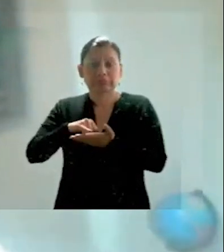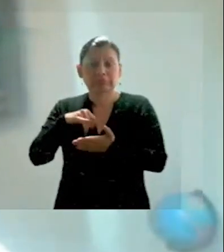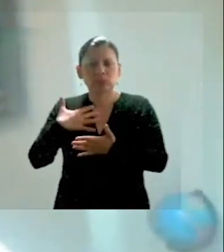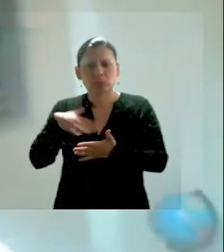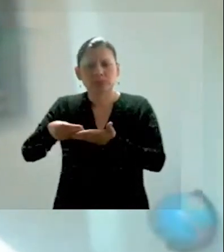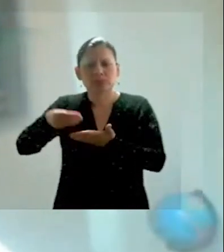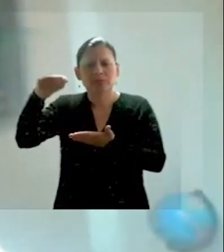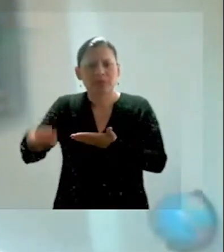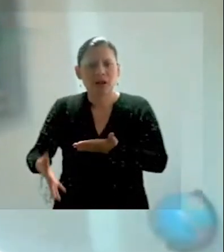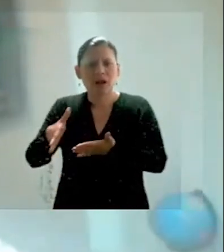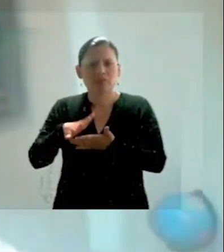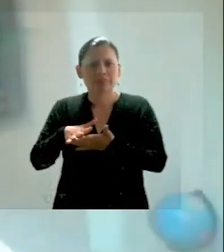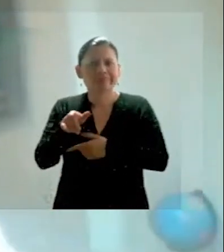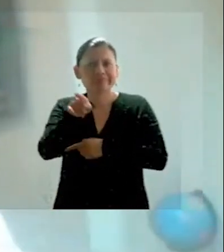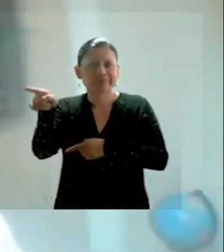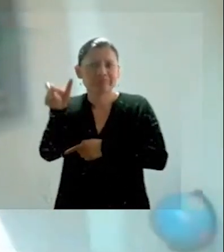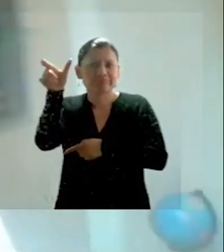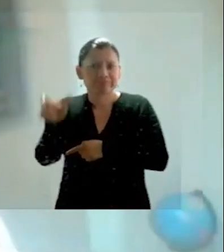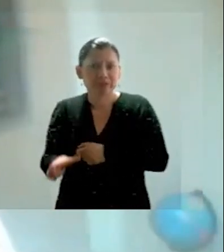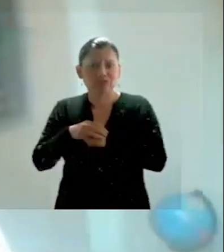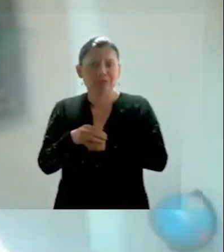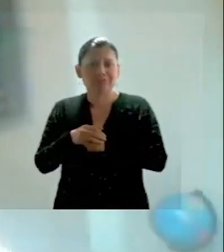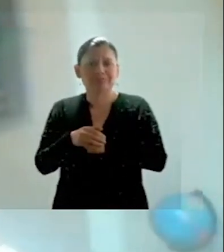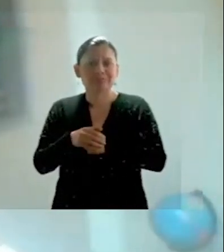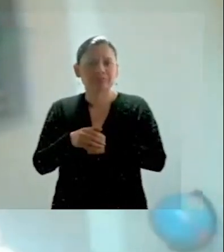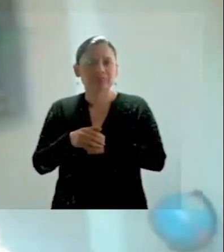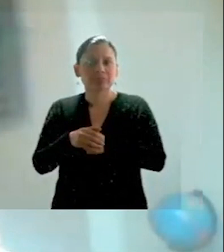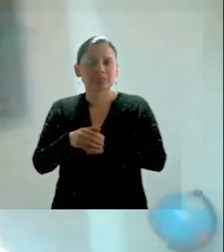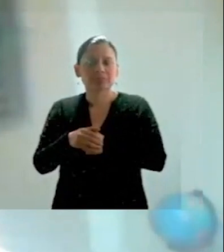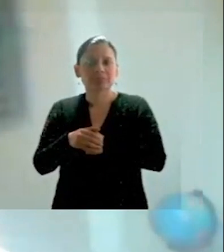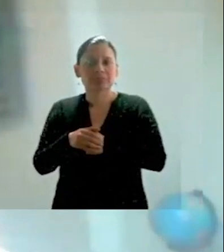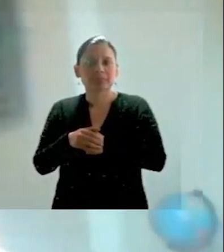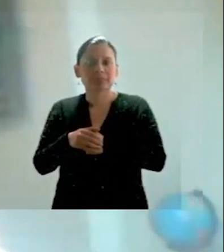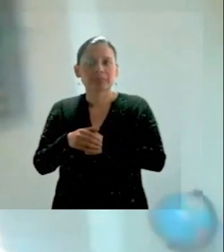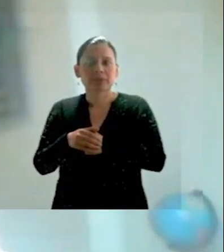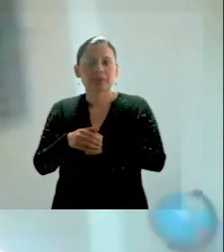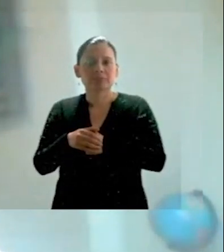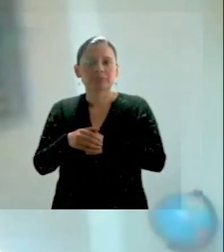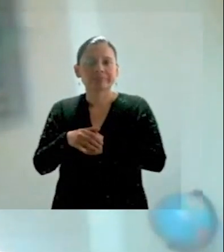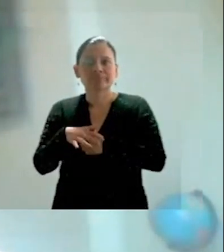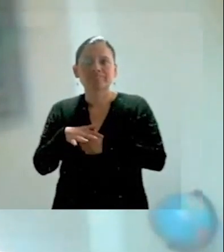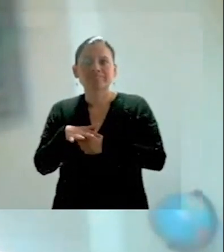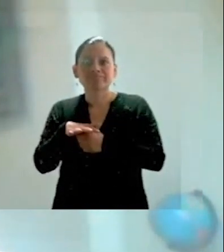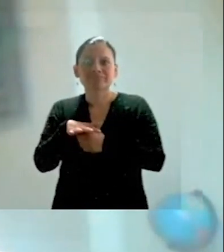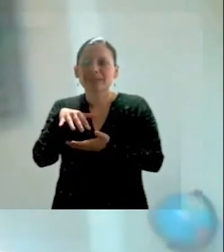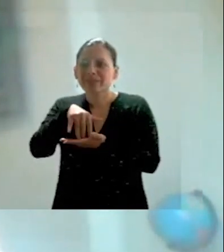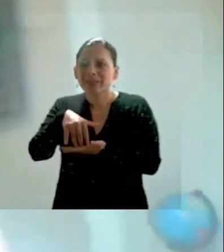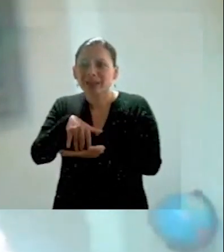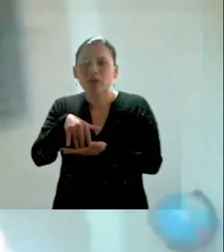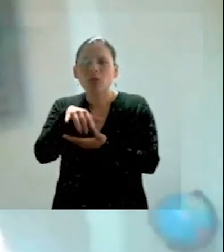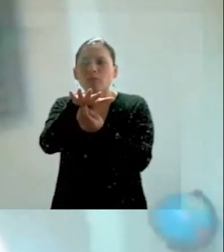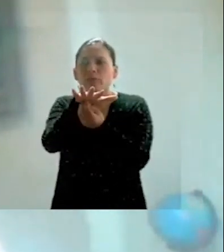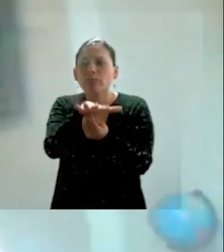visto muy reflejada en la jurisprudencia de otras corporaciones y en la